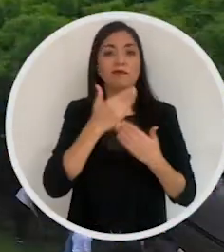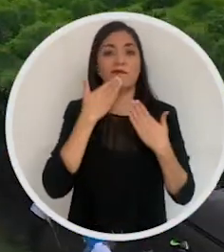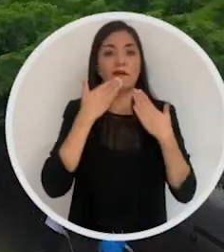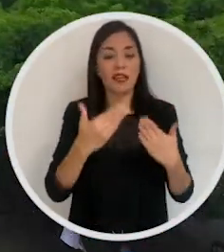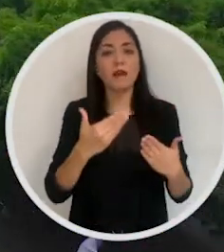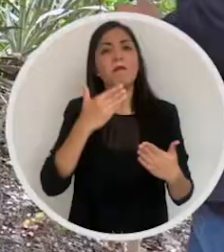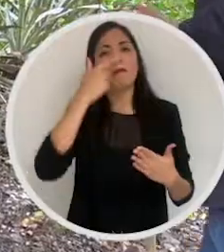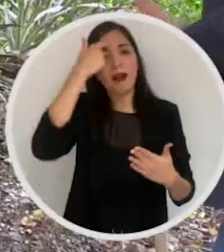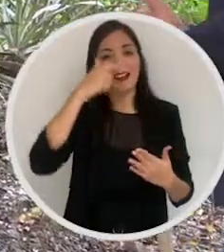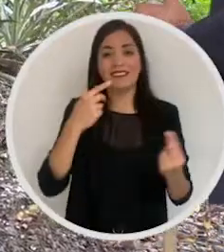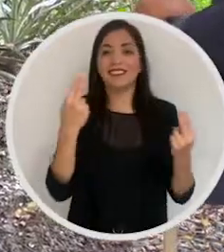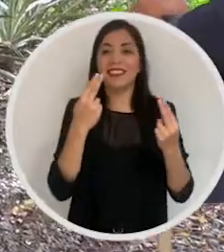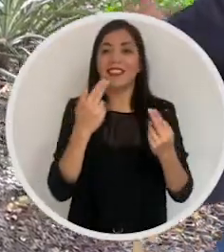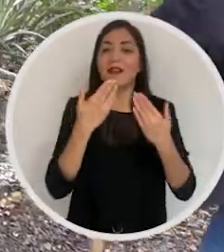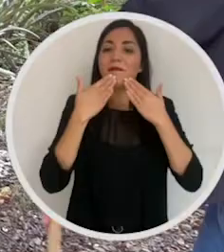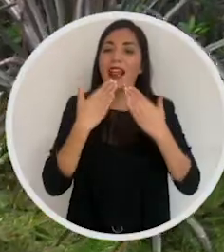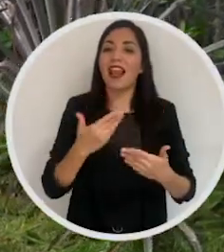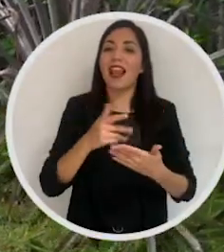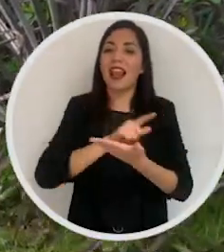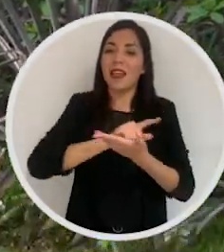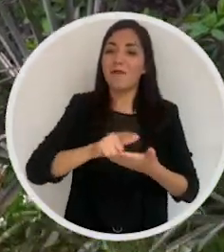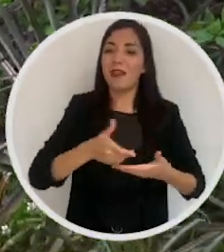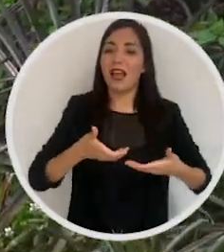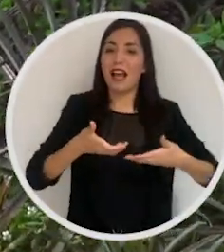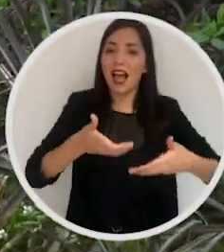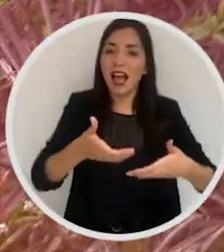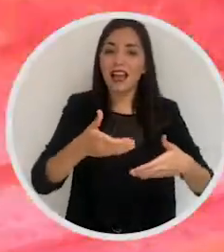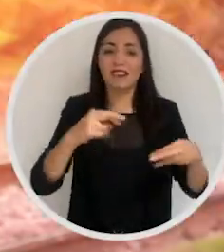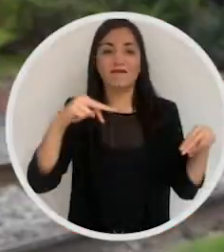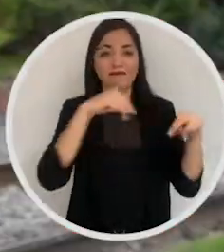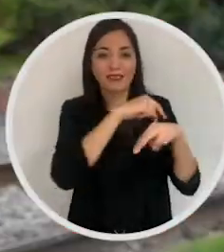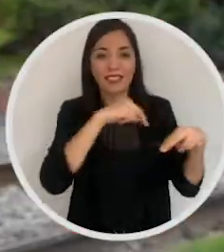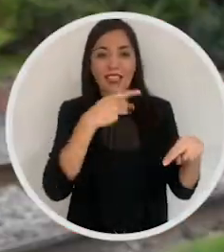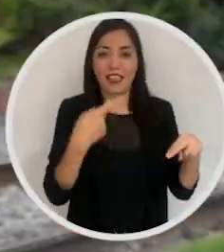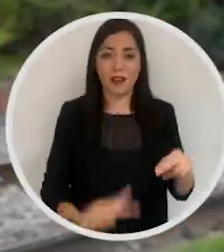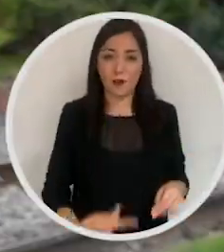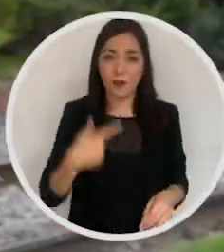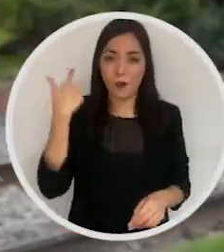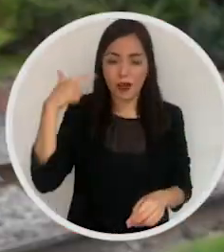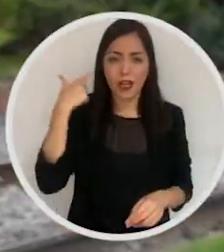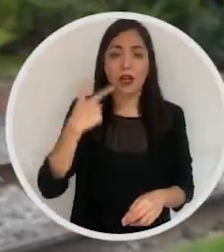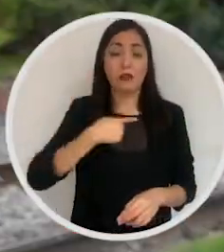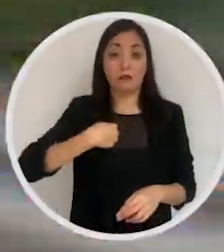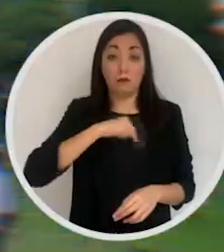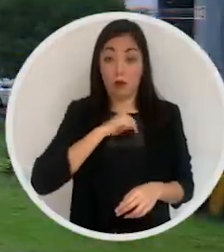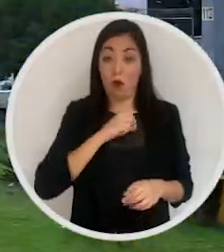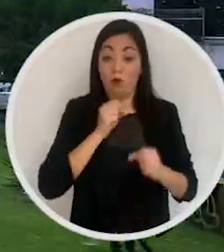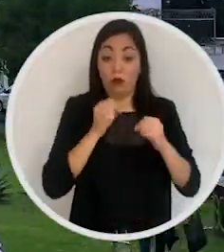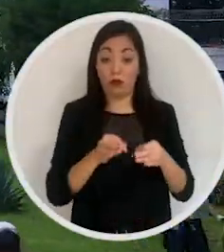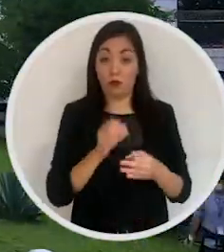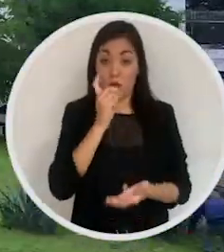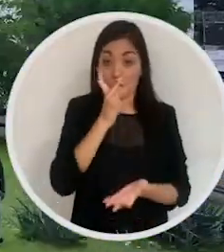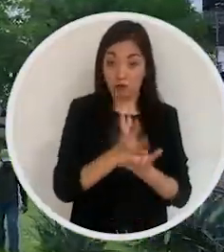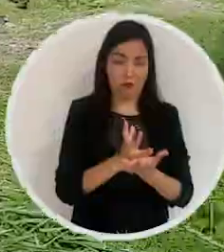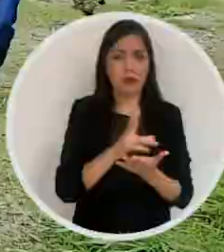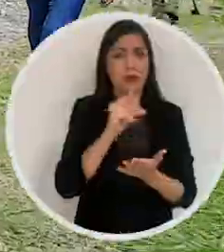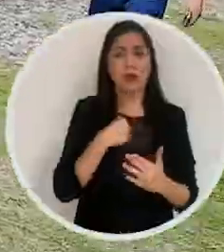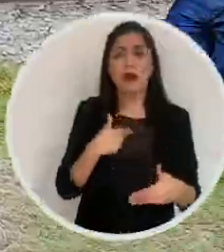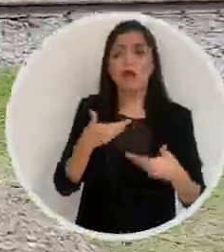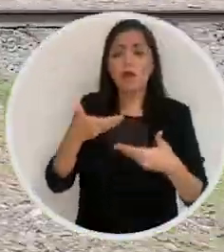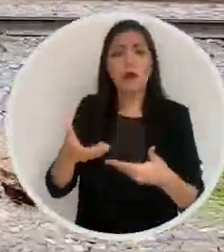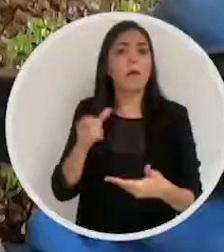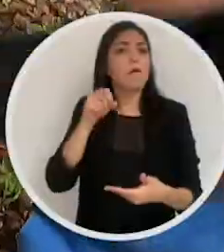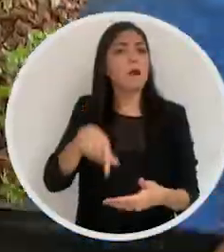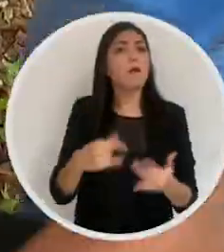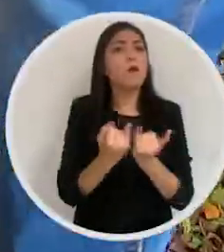las zonas para mantener limpiar las calles y las barquetas de guadalajara saliendo de la oficina somos unos ciudadanos más entonces necesitamos todos hacerlos responsables